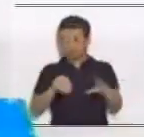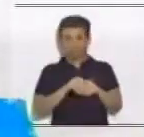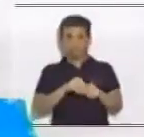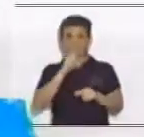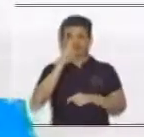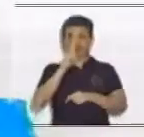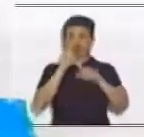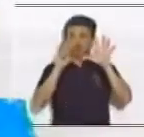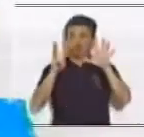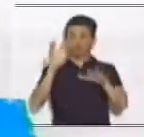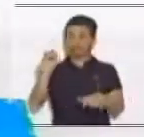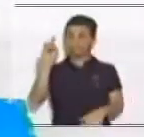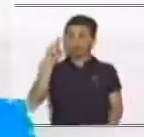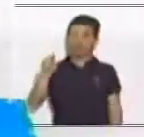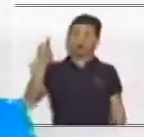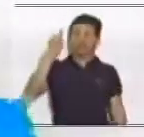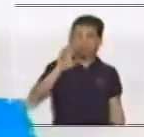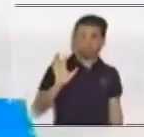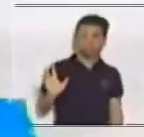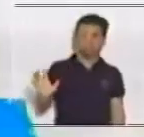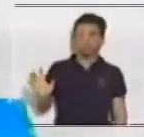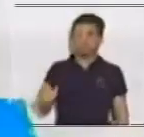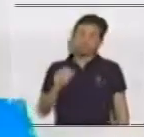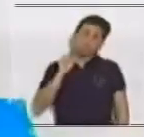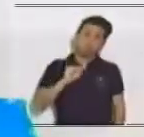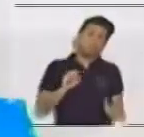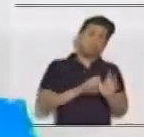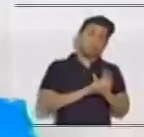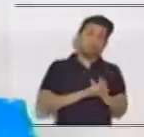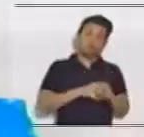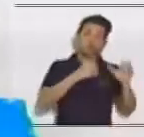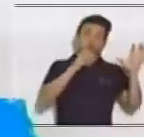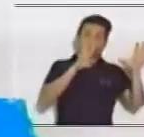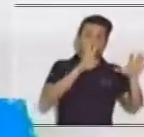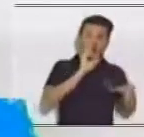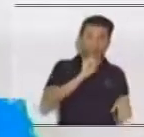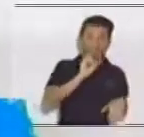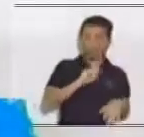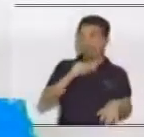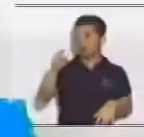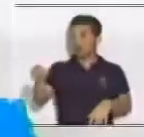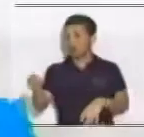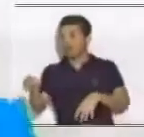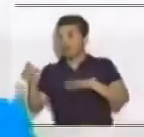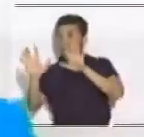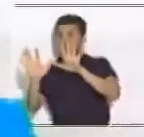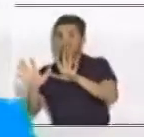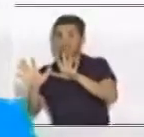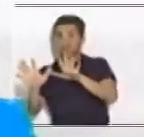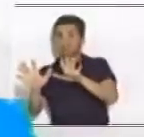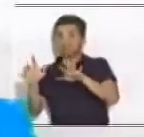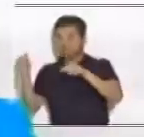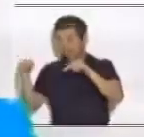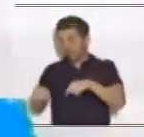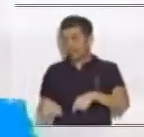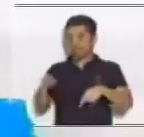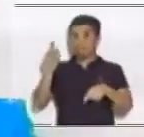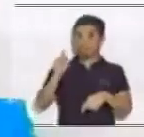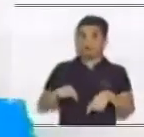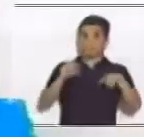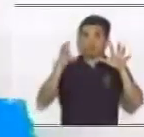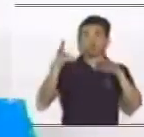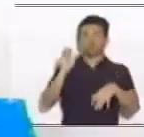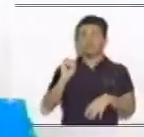180. Puede haber uno de 90 y uno de 10, pero el otro va a tener entonces 80 grados, porque tiene que ser 90 y los